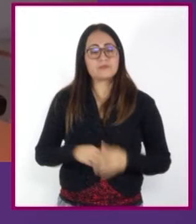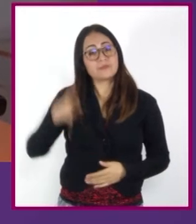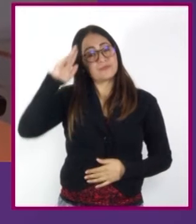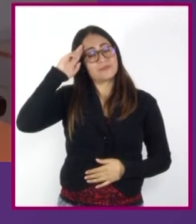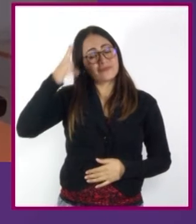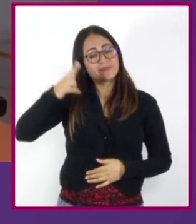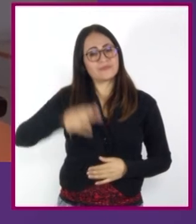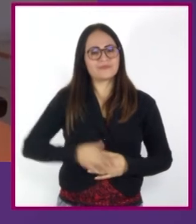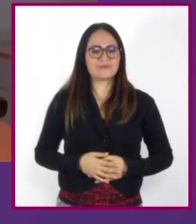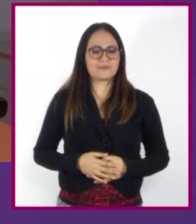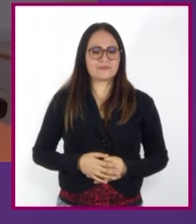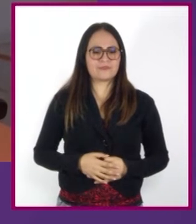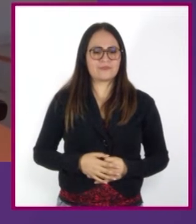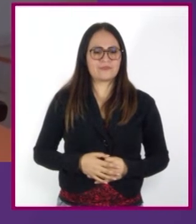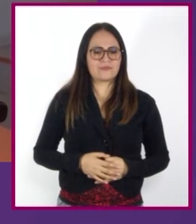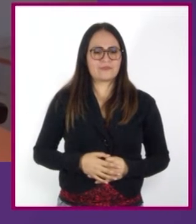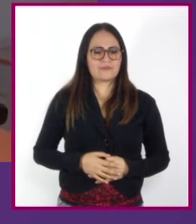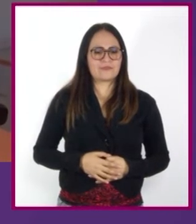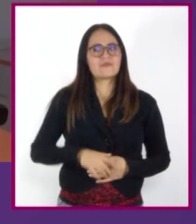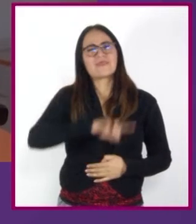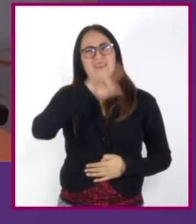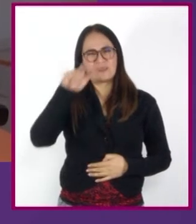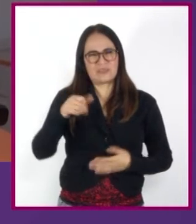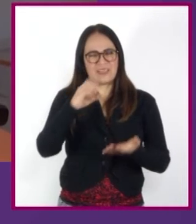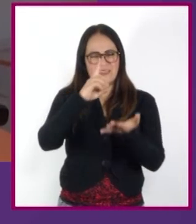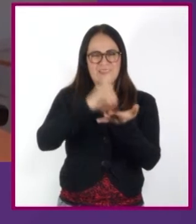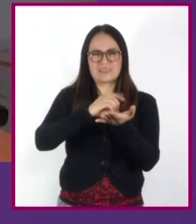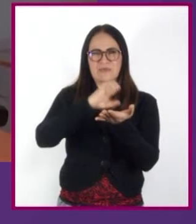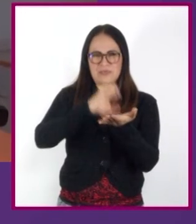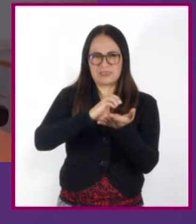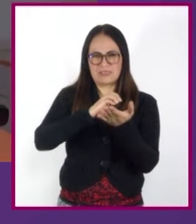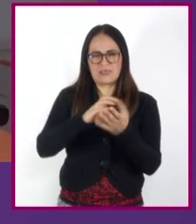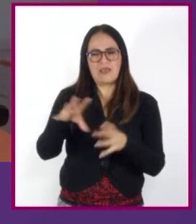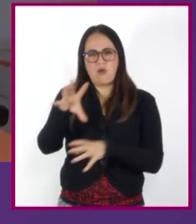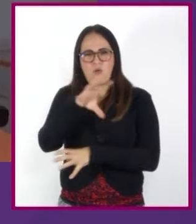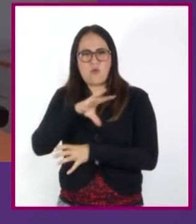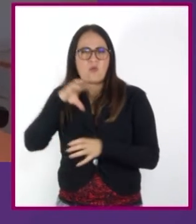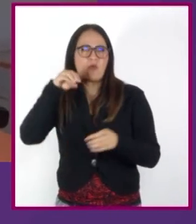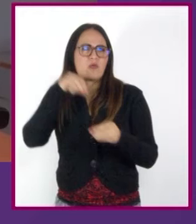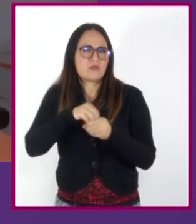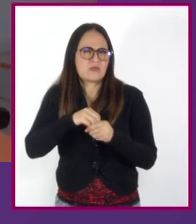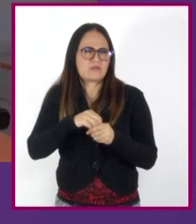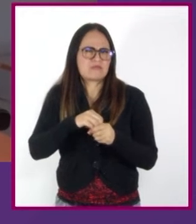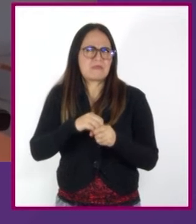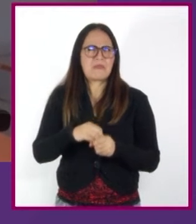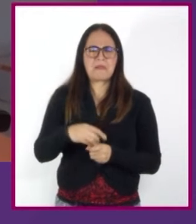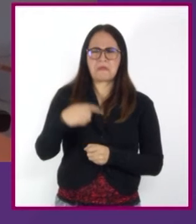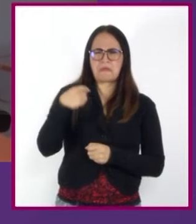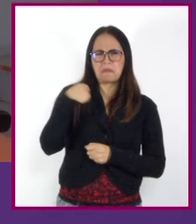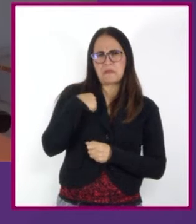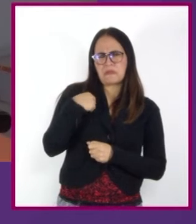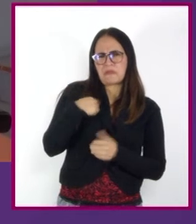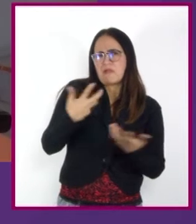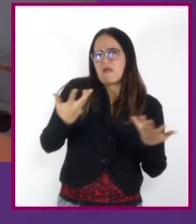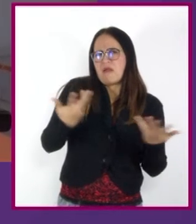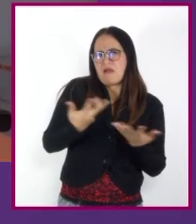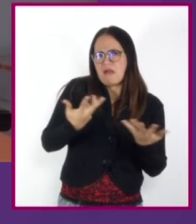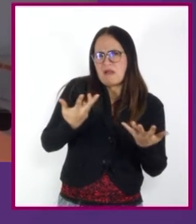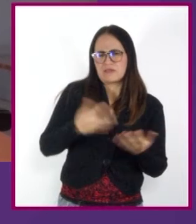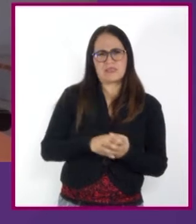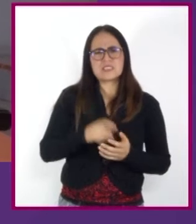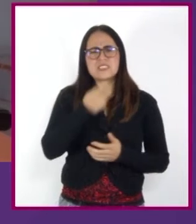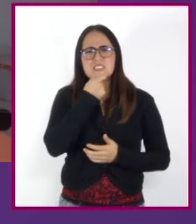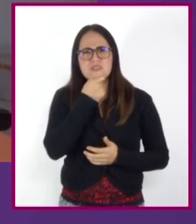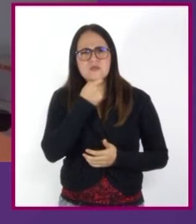Hola. Después de haber hablado de discapacidad e inclusión, te hace preguntar, ¿y yo qué puedo hacer para apoyar la inclusión de